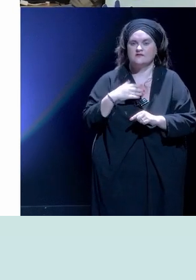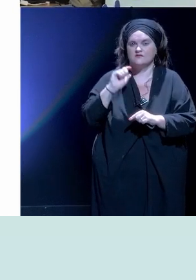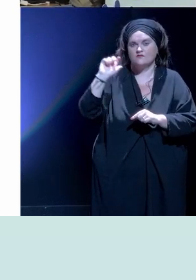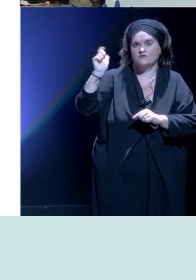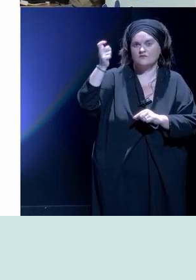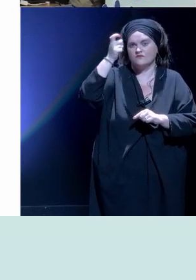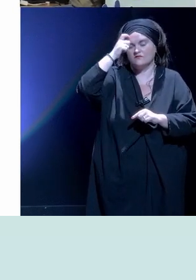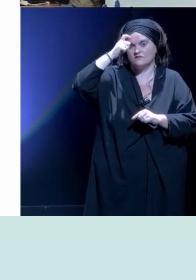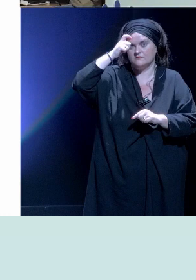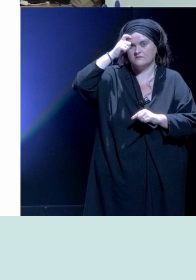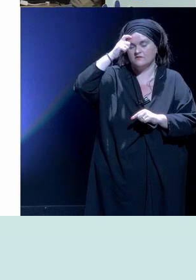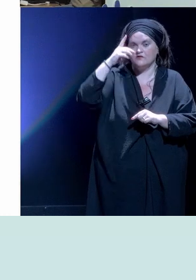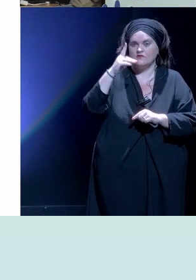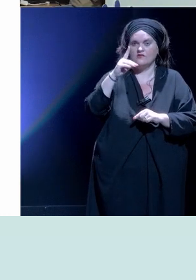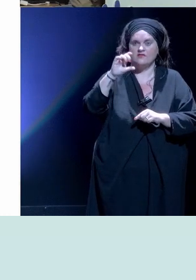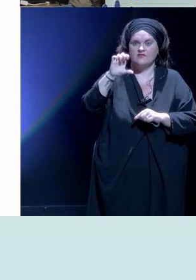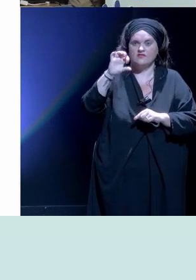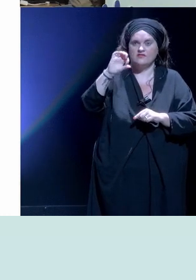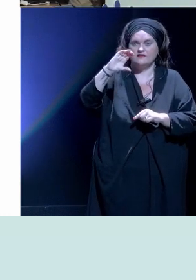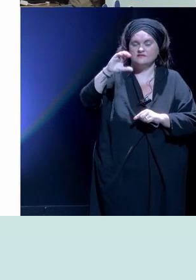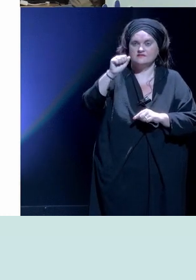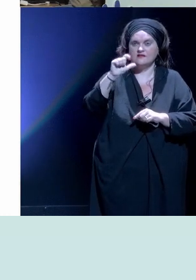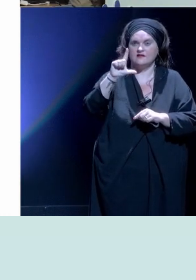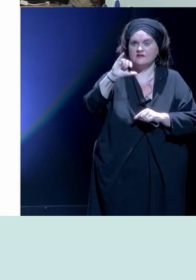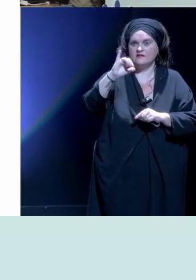de descalificación social, un concepto que utilizo